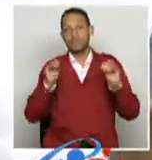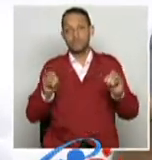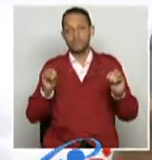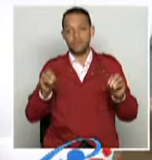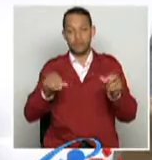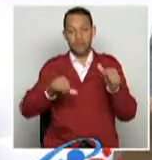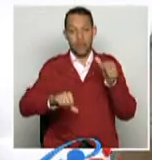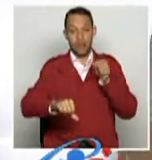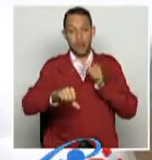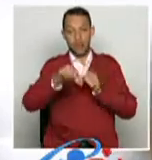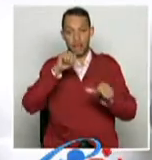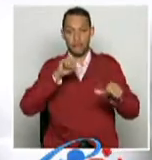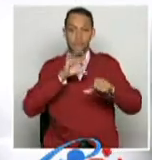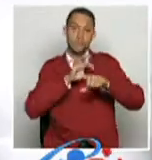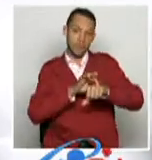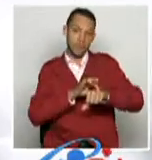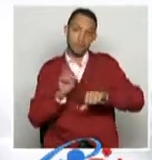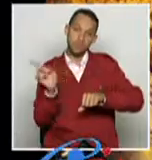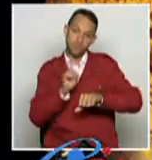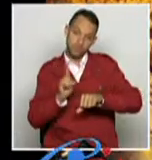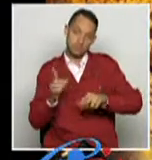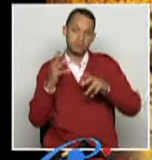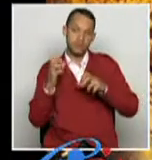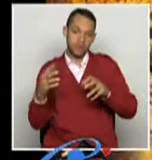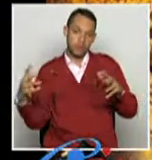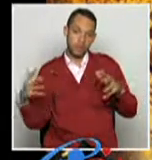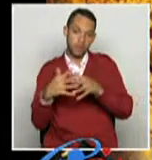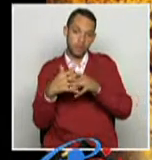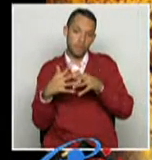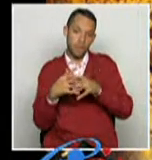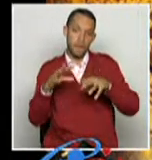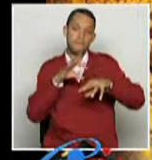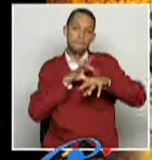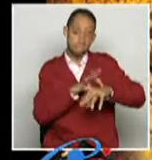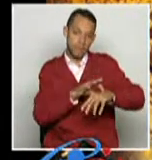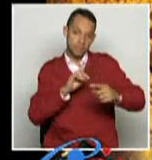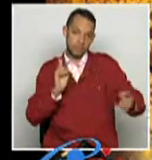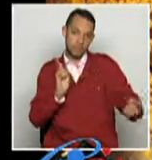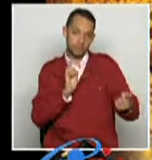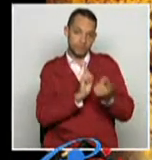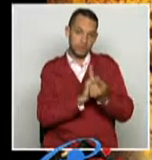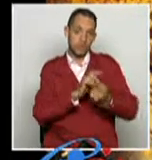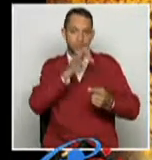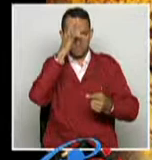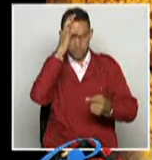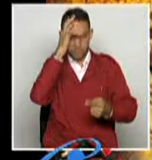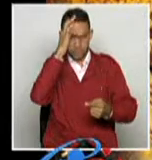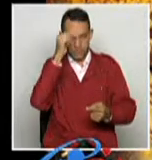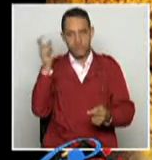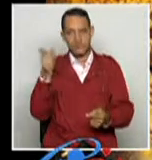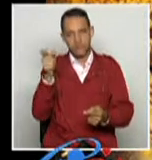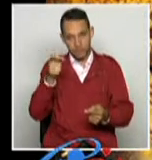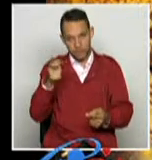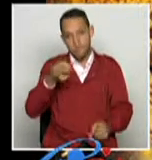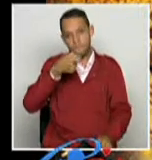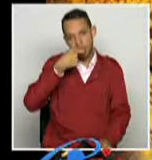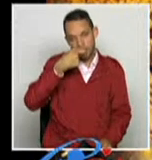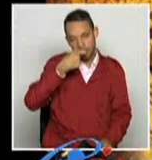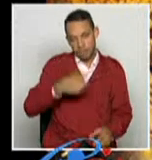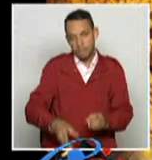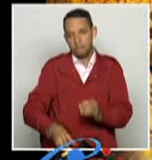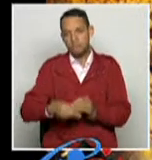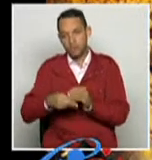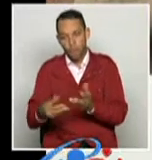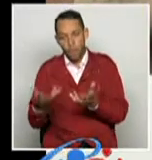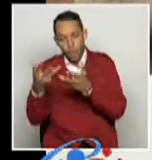reemplazar una consulta médica, porque la Ayurveda trabaja de la mano también con la alopatía, que es lo interesante. Entonces, siempre se